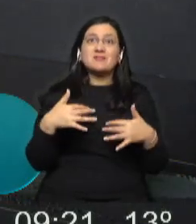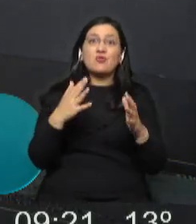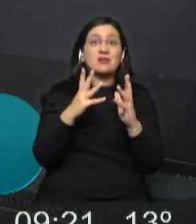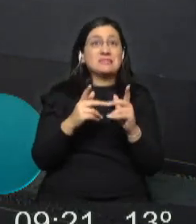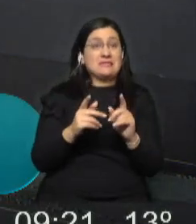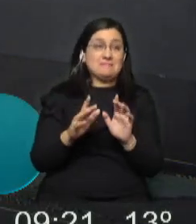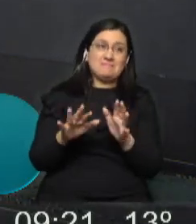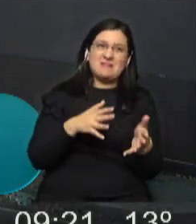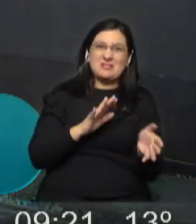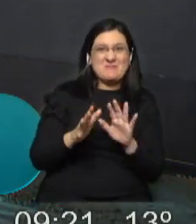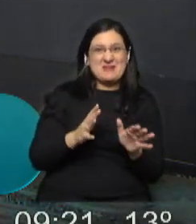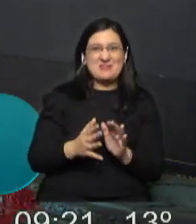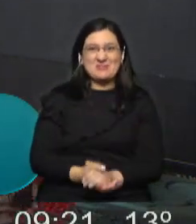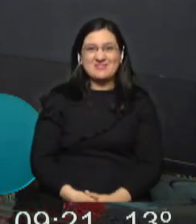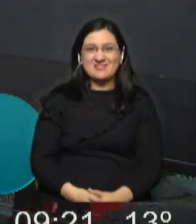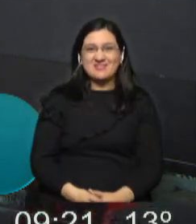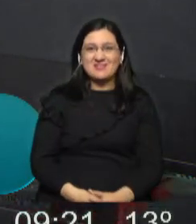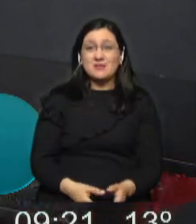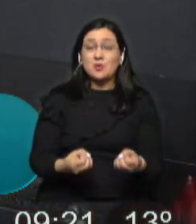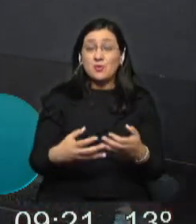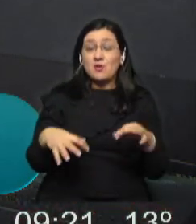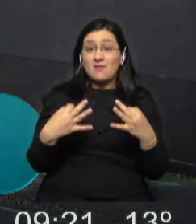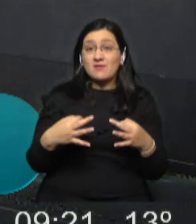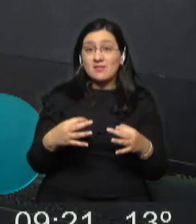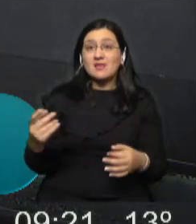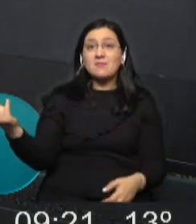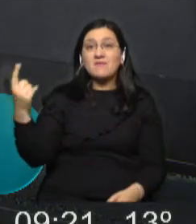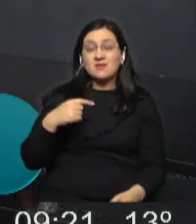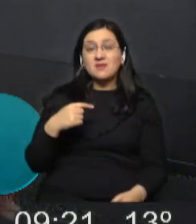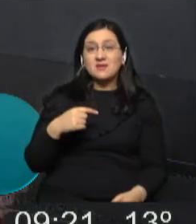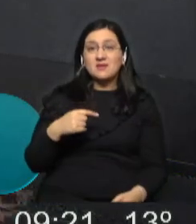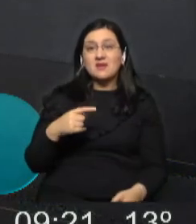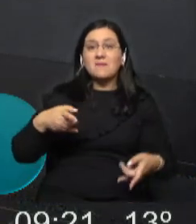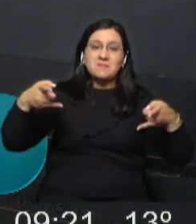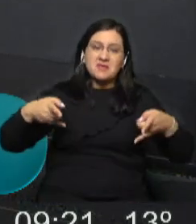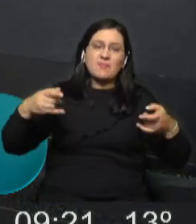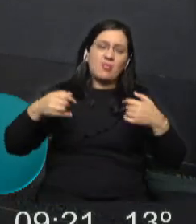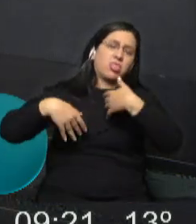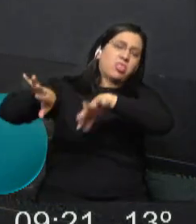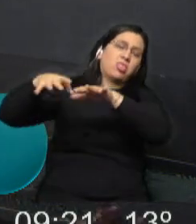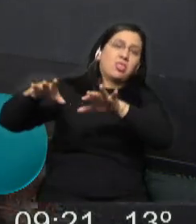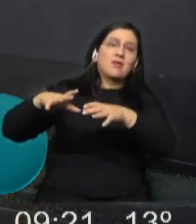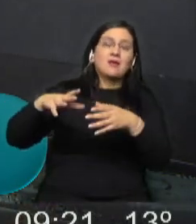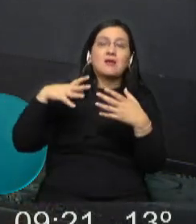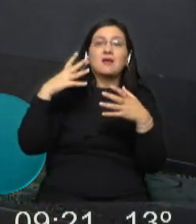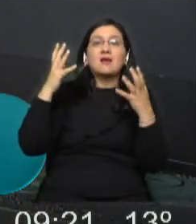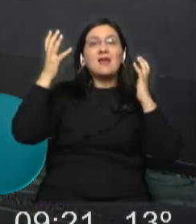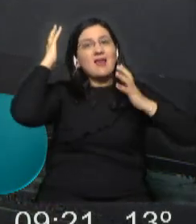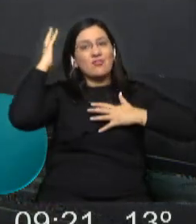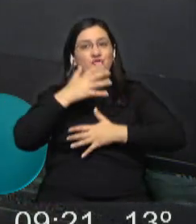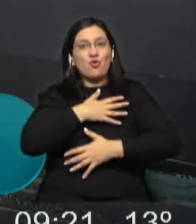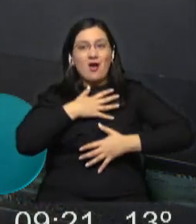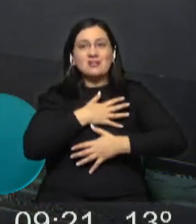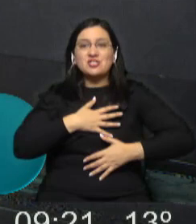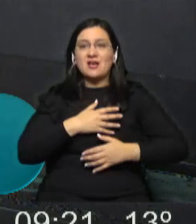tampoco. O sea, pero bueno, la verdad, Fito, que mira, me vine, dejé mi cama extendida, la toalla sobre la cama, estoy haciendo un